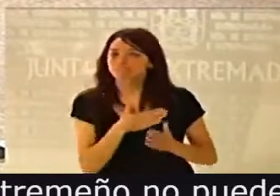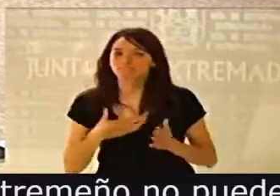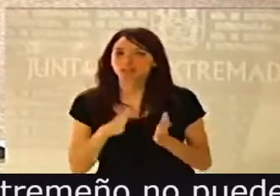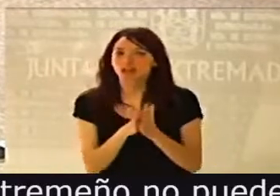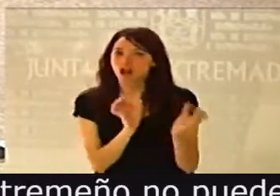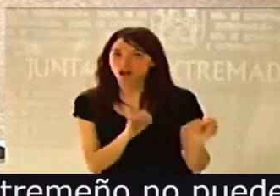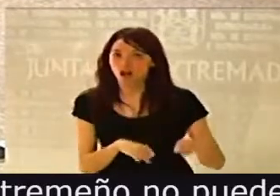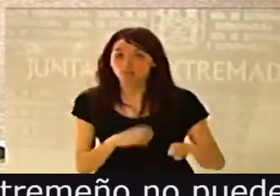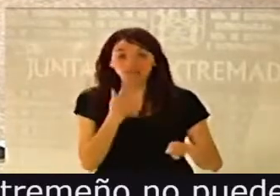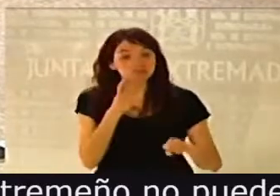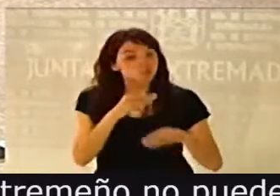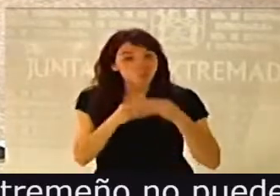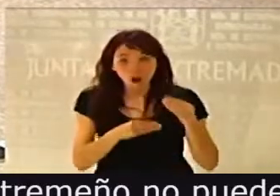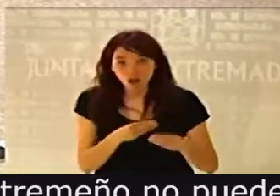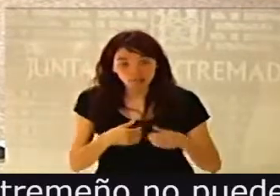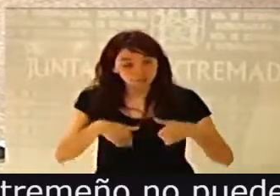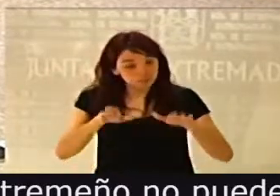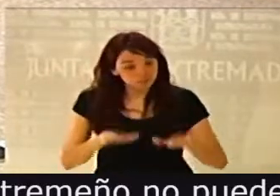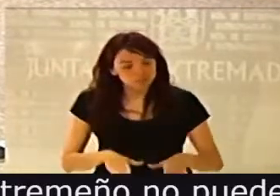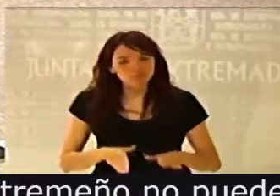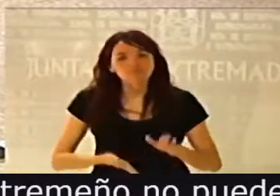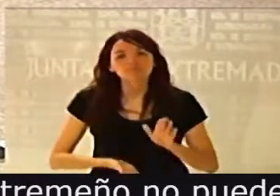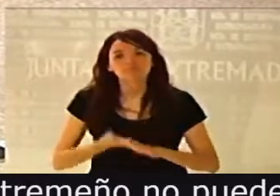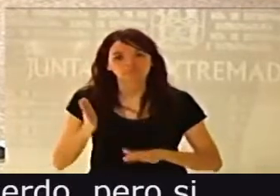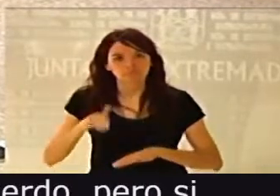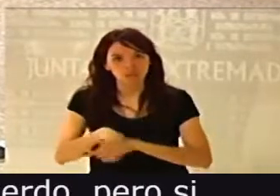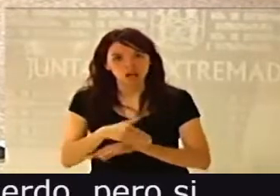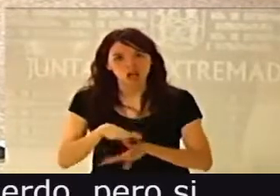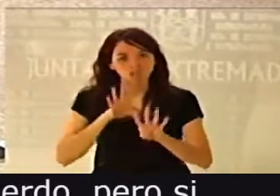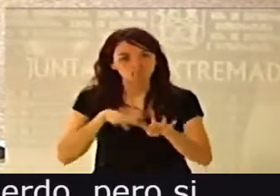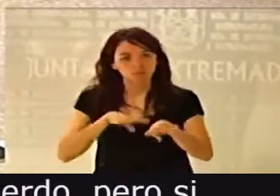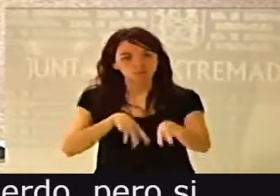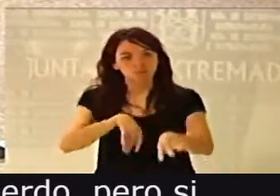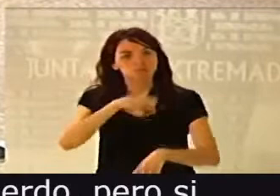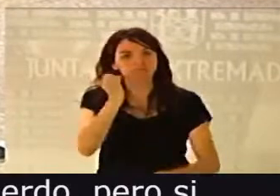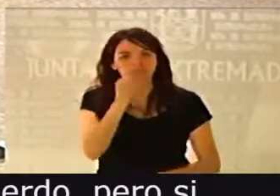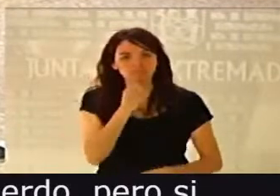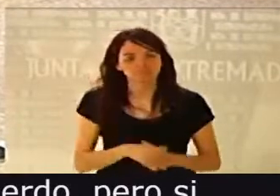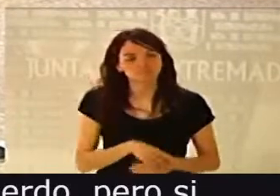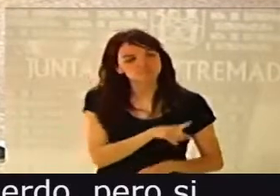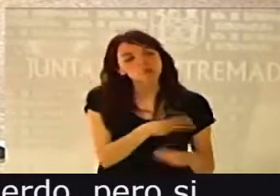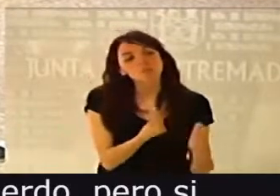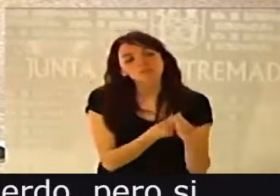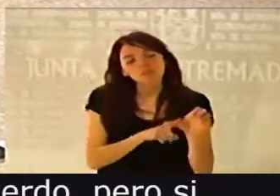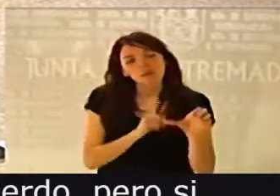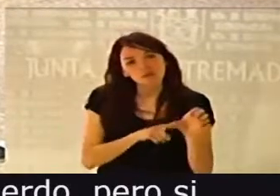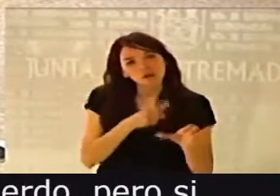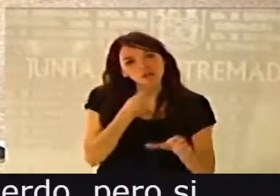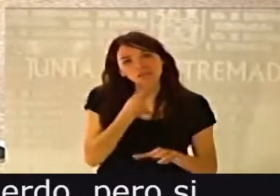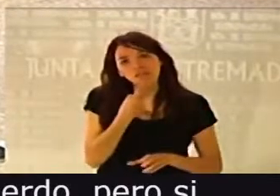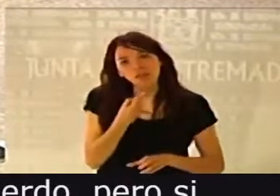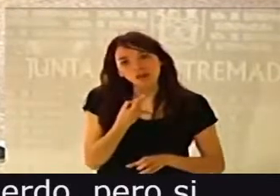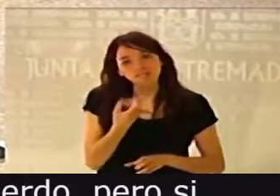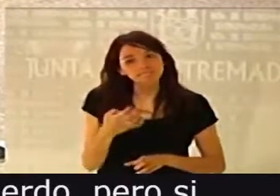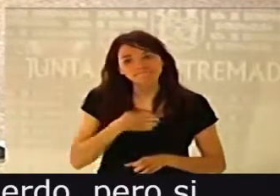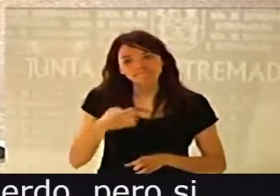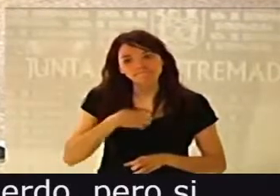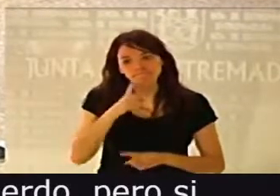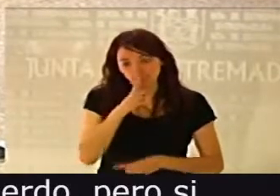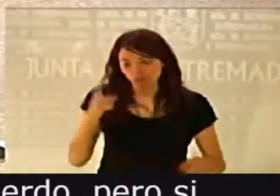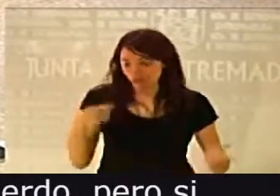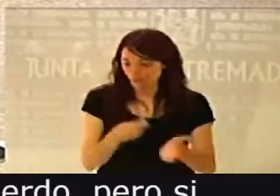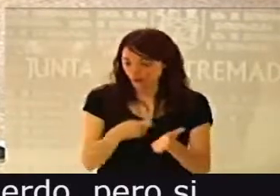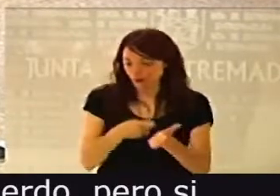cabo en la nómina de junio, van a salir a las calles de forma inminente. La Junta de Extremadura sigue manteniendo que todavía o que este año no se va a poder